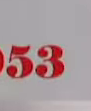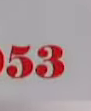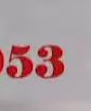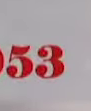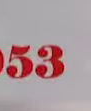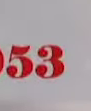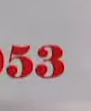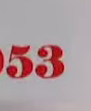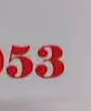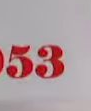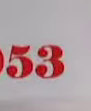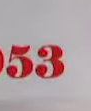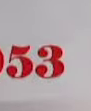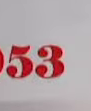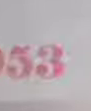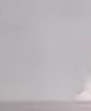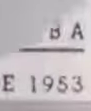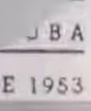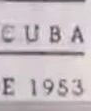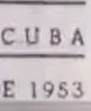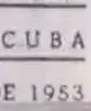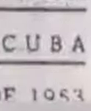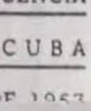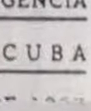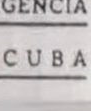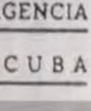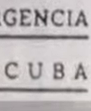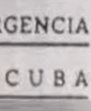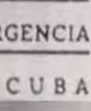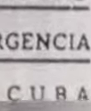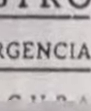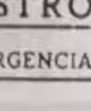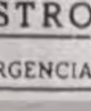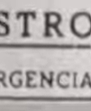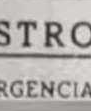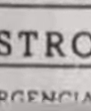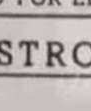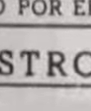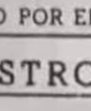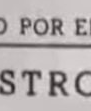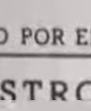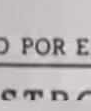octubre de 1953, ocasión en que pronunció su histórico alegato de